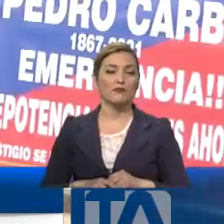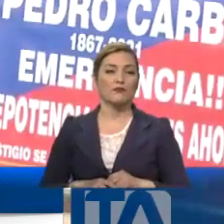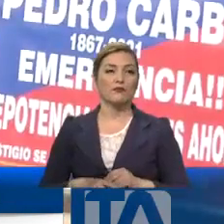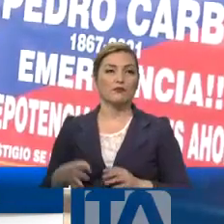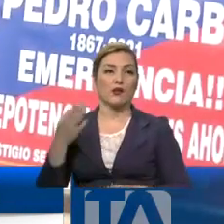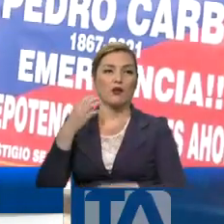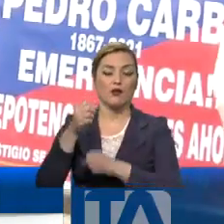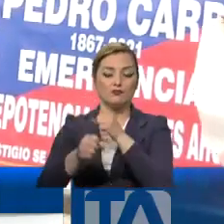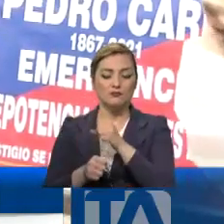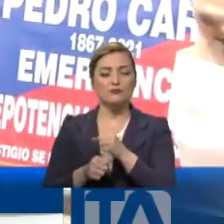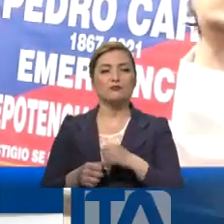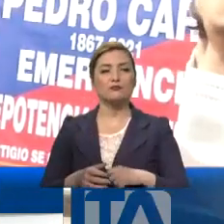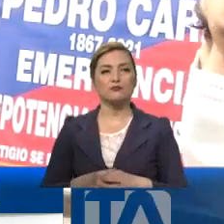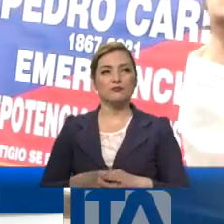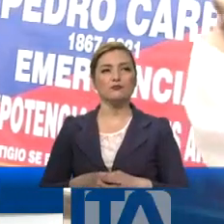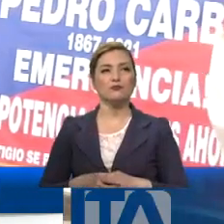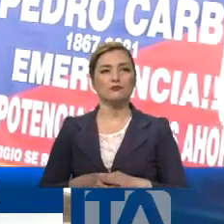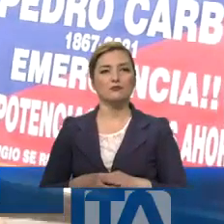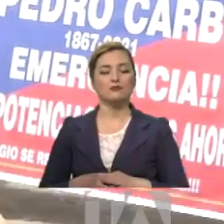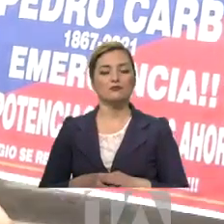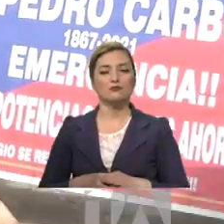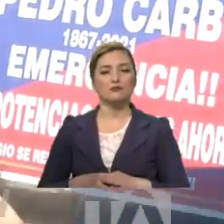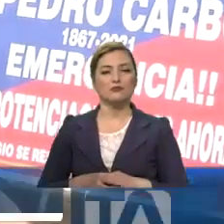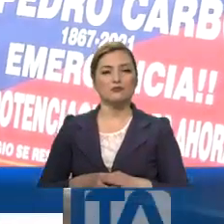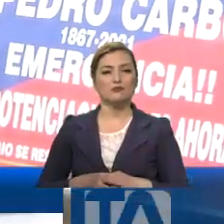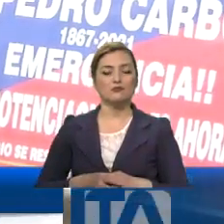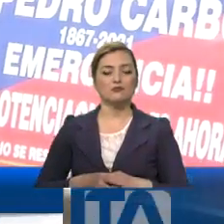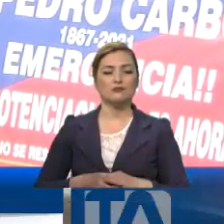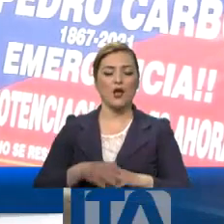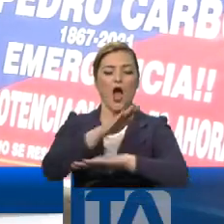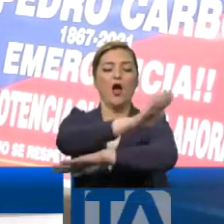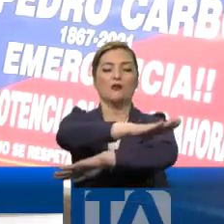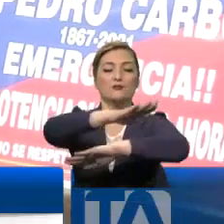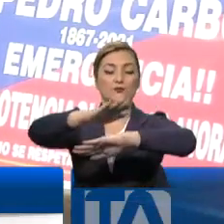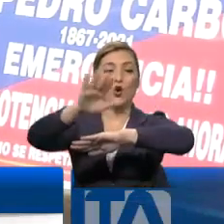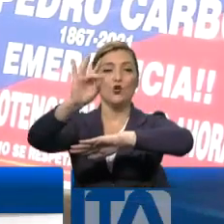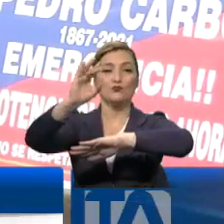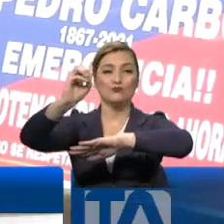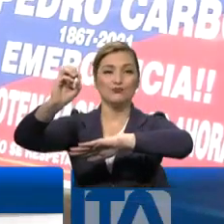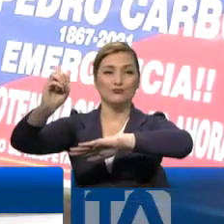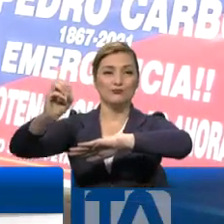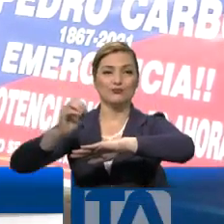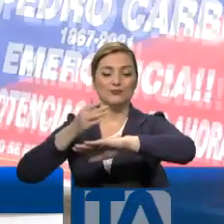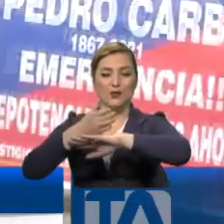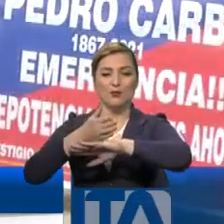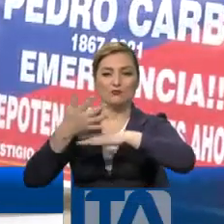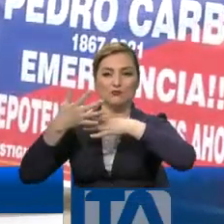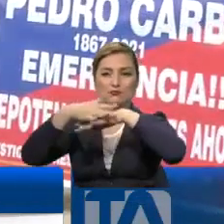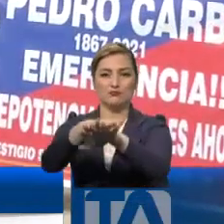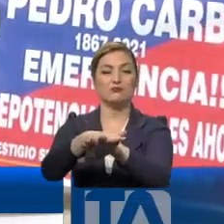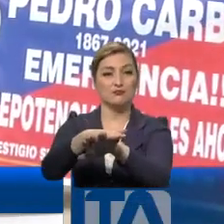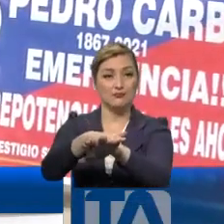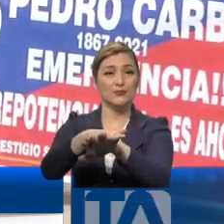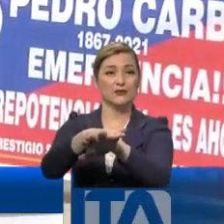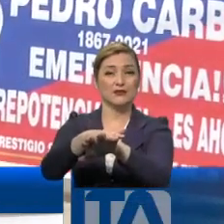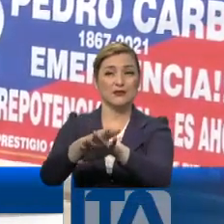anteriores la unidad educativa contaba con aproximadamente 800 estudiantes, luego con la fusión